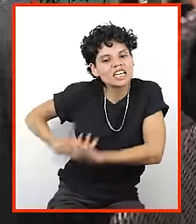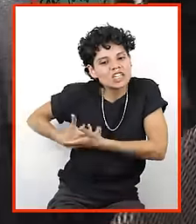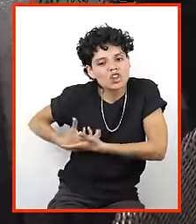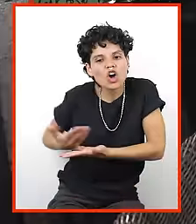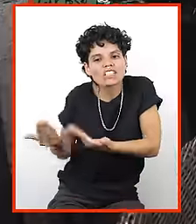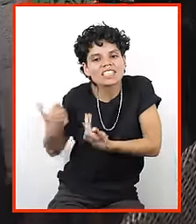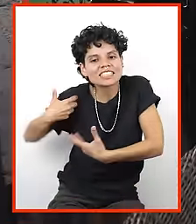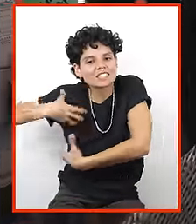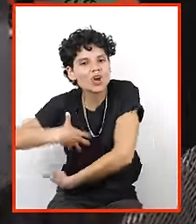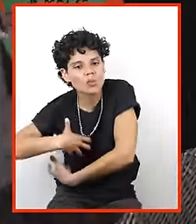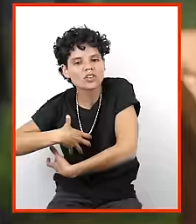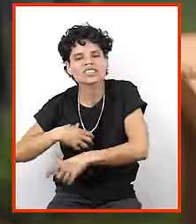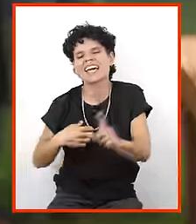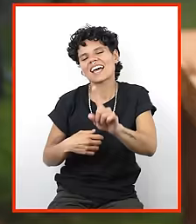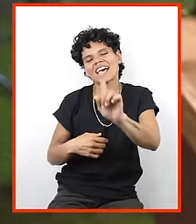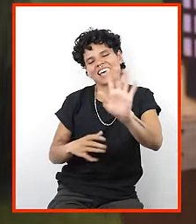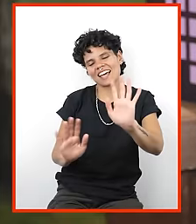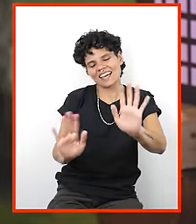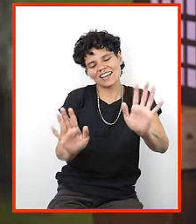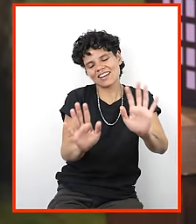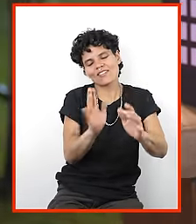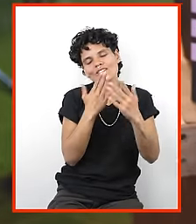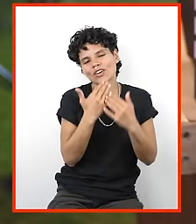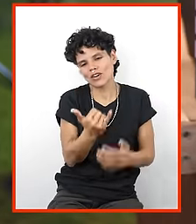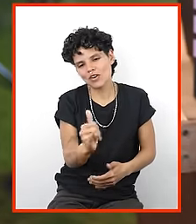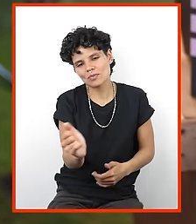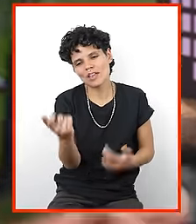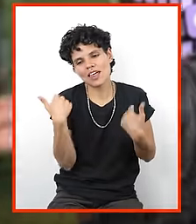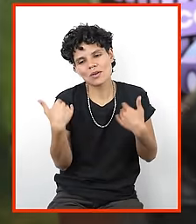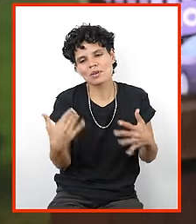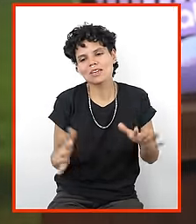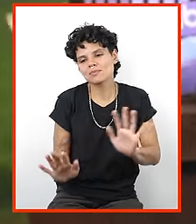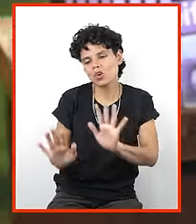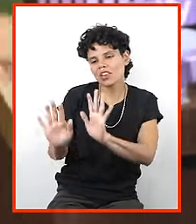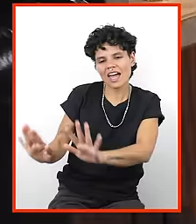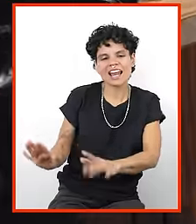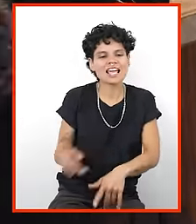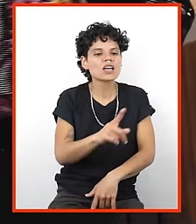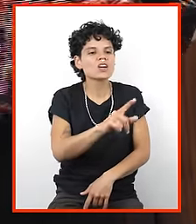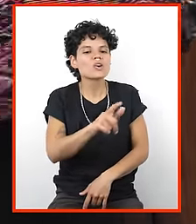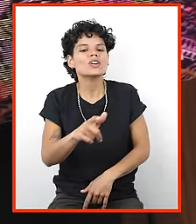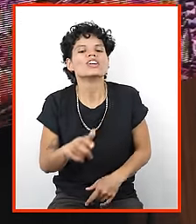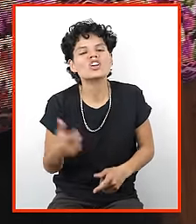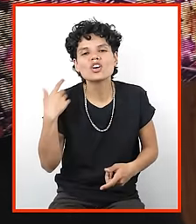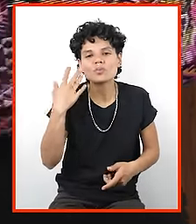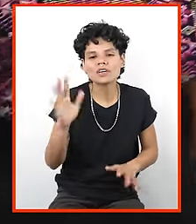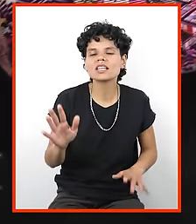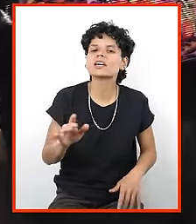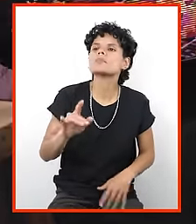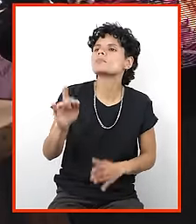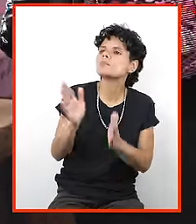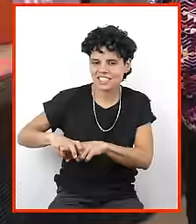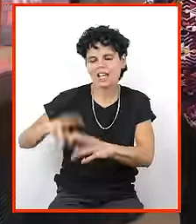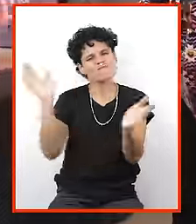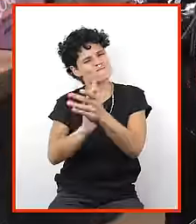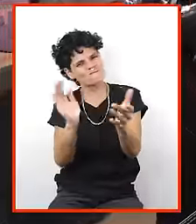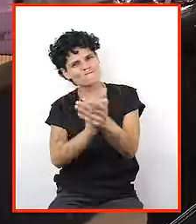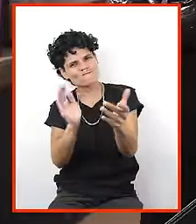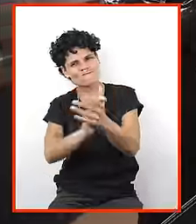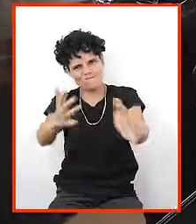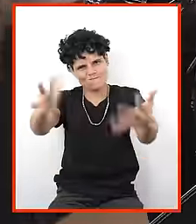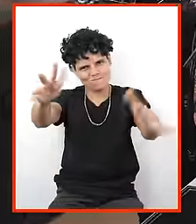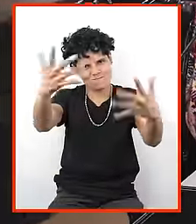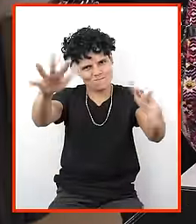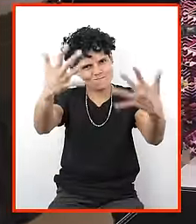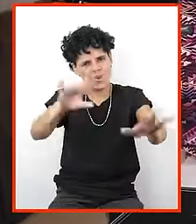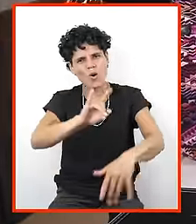manía. Mira, ahí está. No, si da lo mismo. Déjala ahí nomás, Julio, si está hueleando. Ursu. Un aplauso,